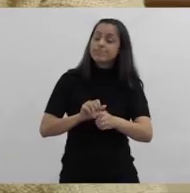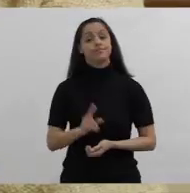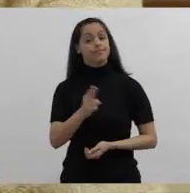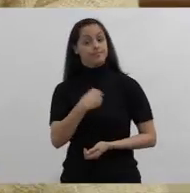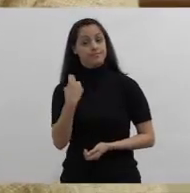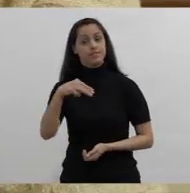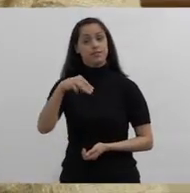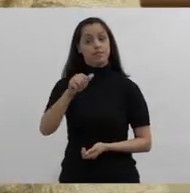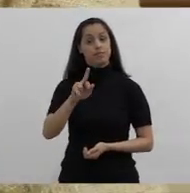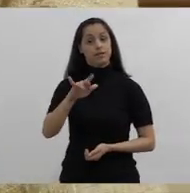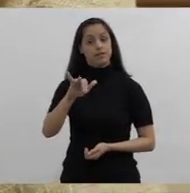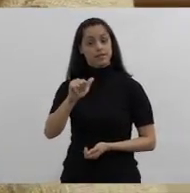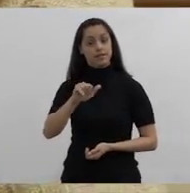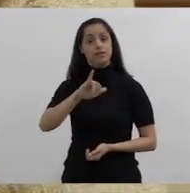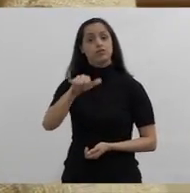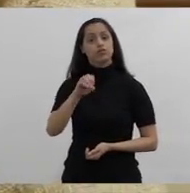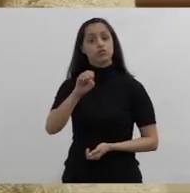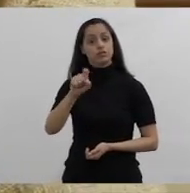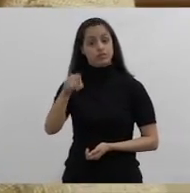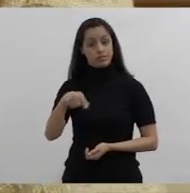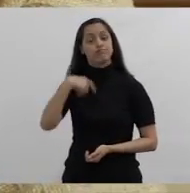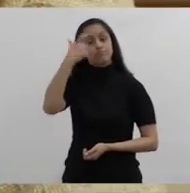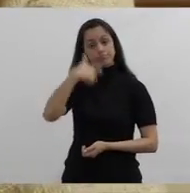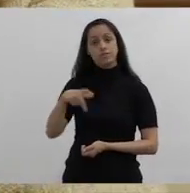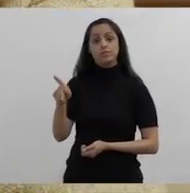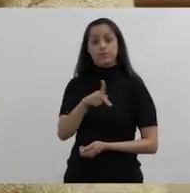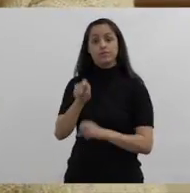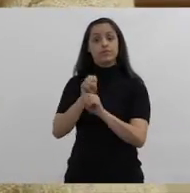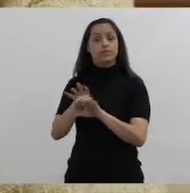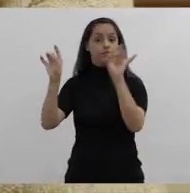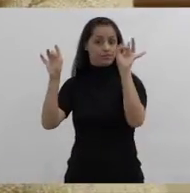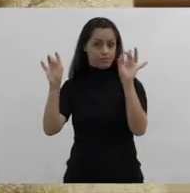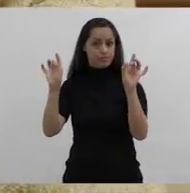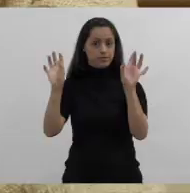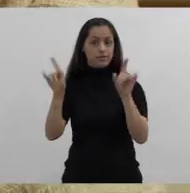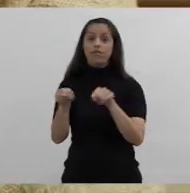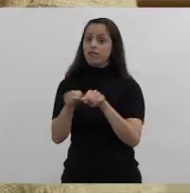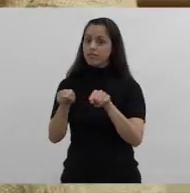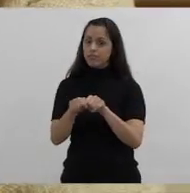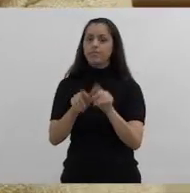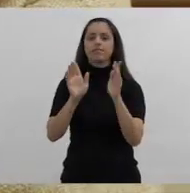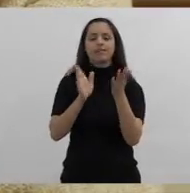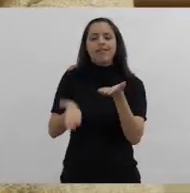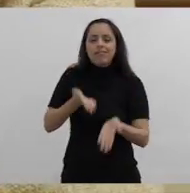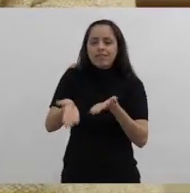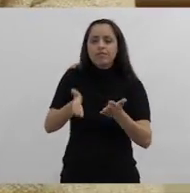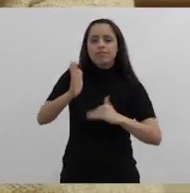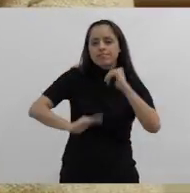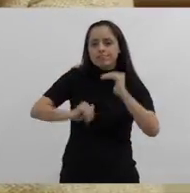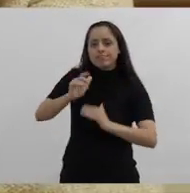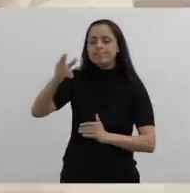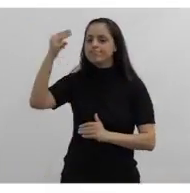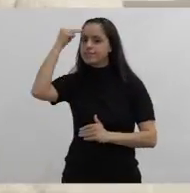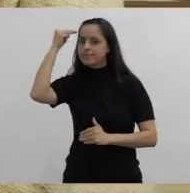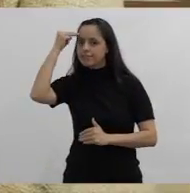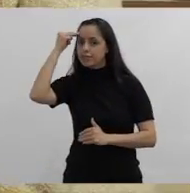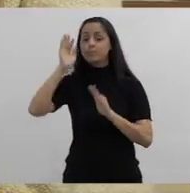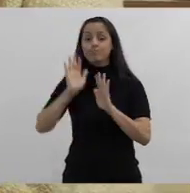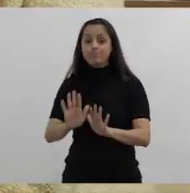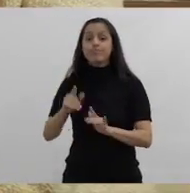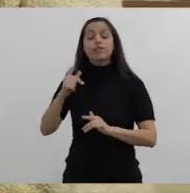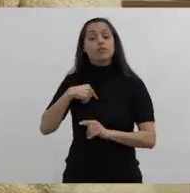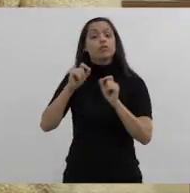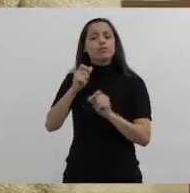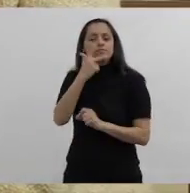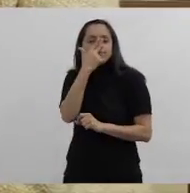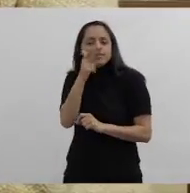externos. Soy María José Borsani, soy profesora en educación diferencial y terapista ocupacional en salud mental. A mí me parece que